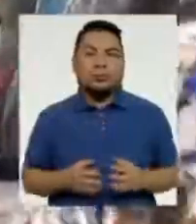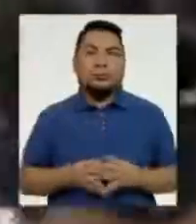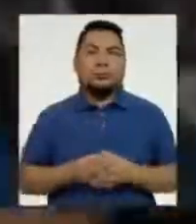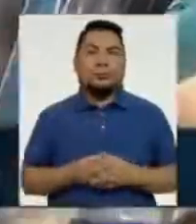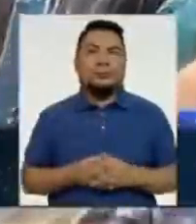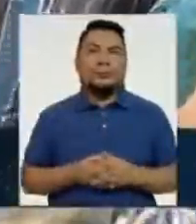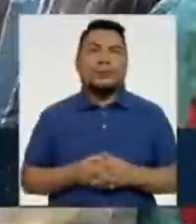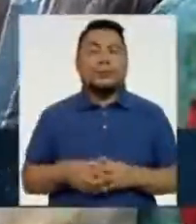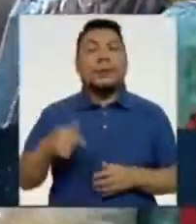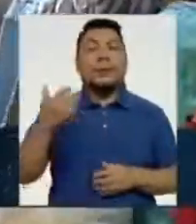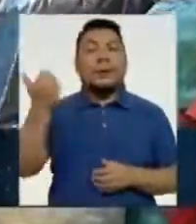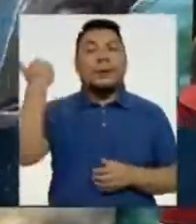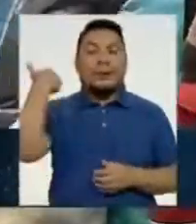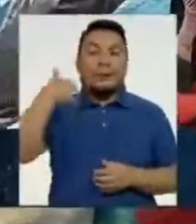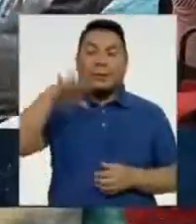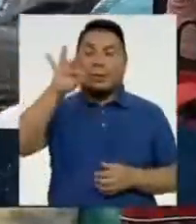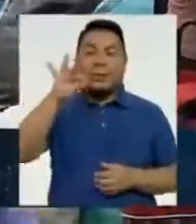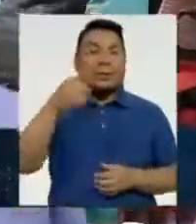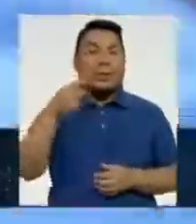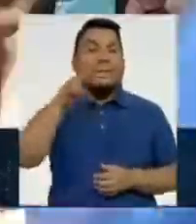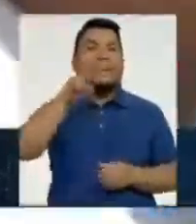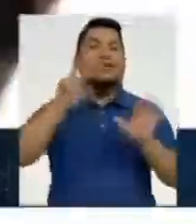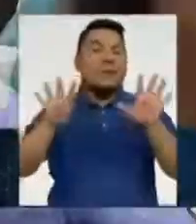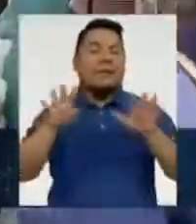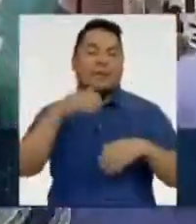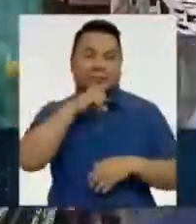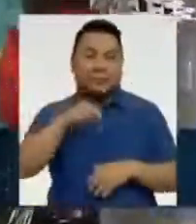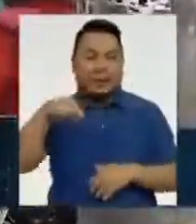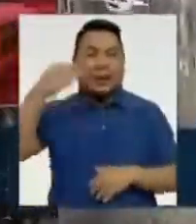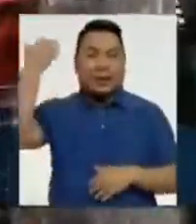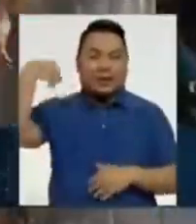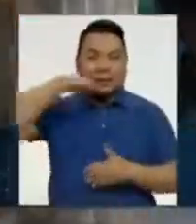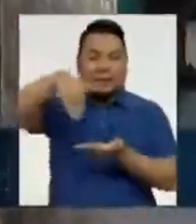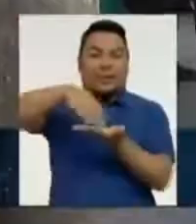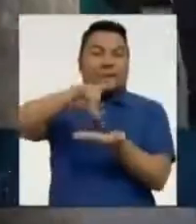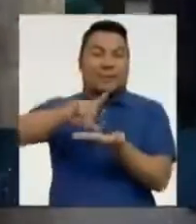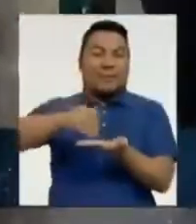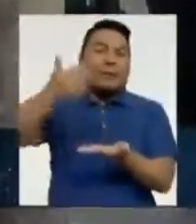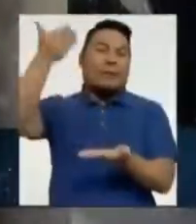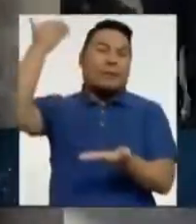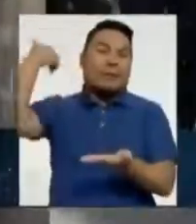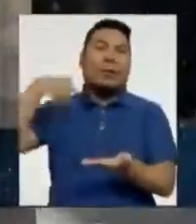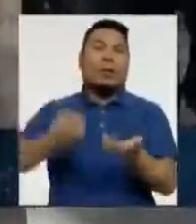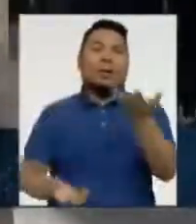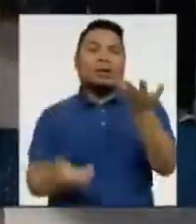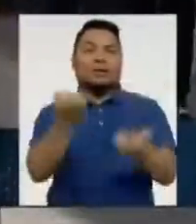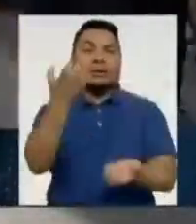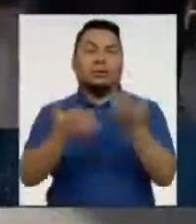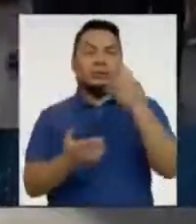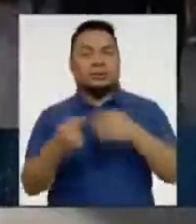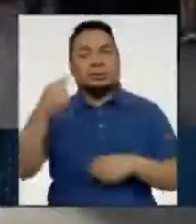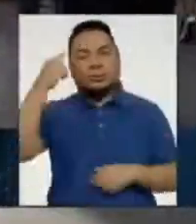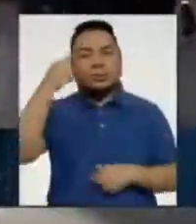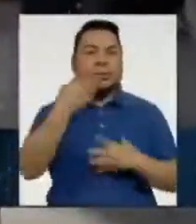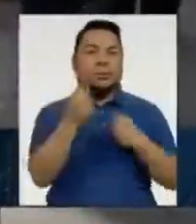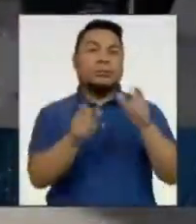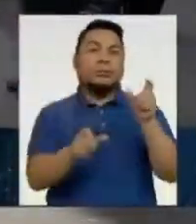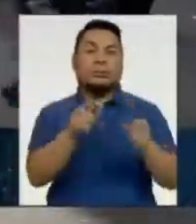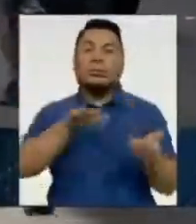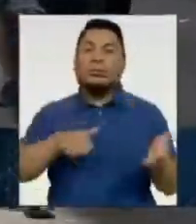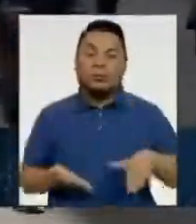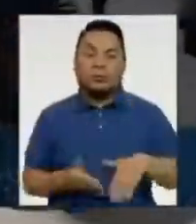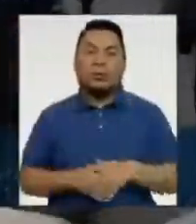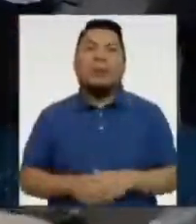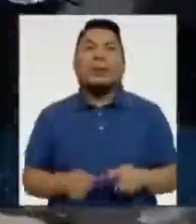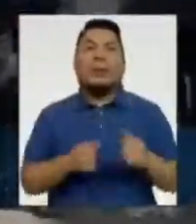un 29 de diciembre, aquí en Mesa Redonda, en el 2001, hubo un incendio que dejó varias personas